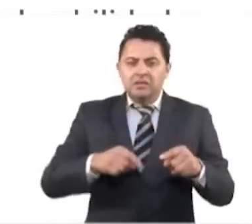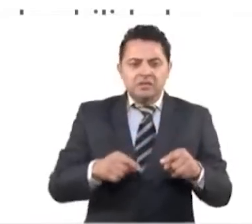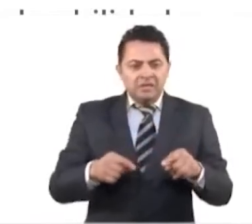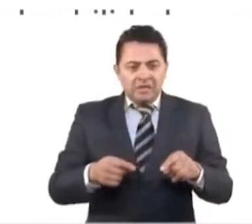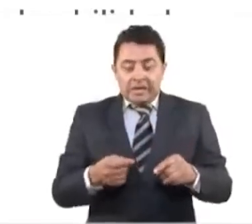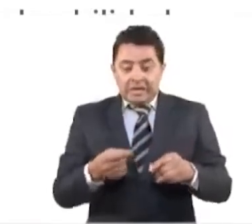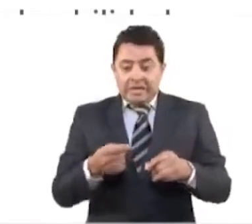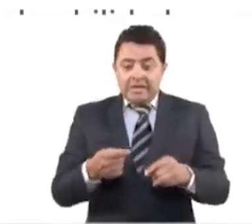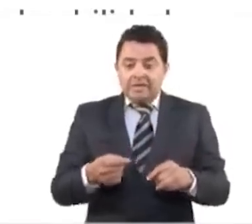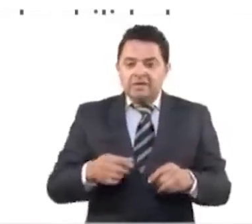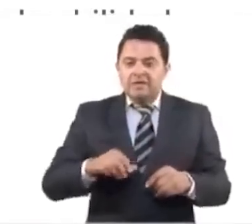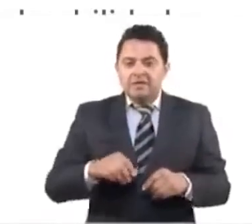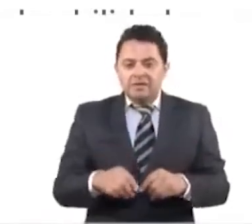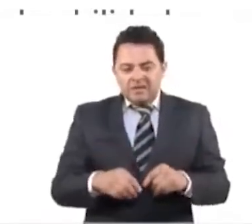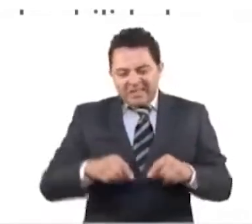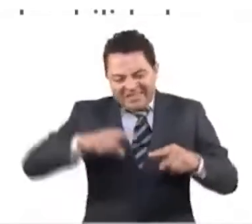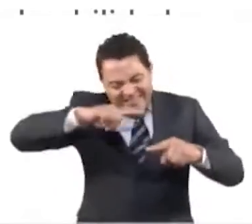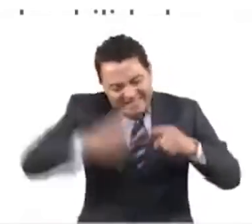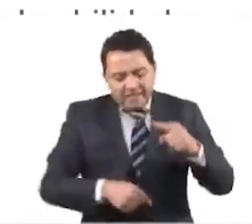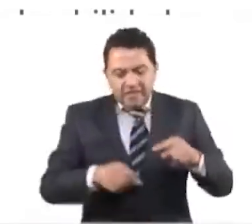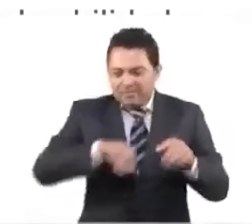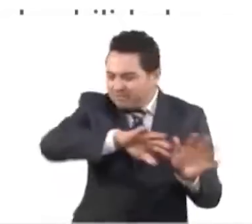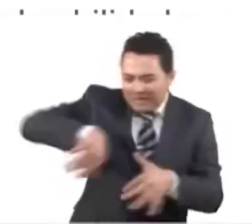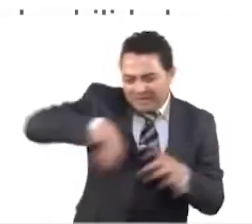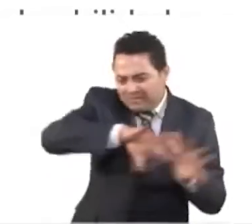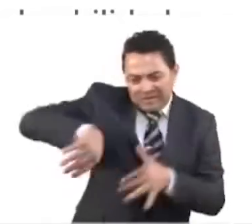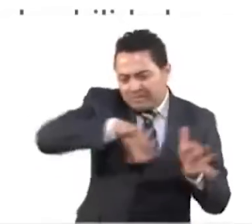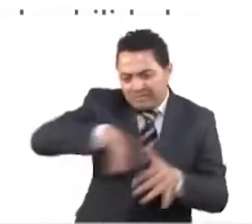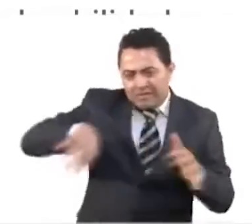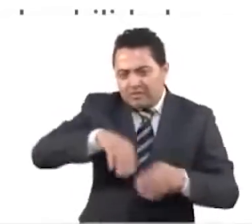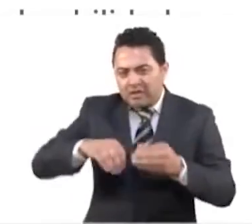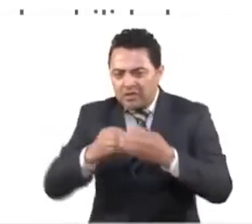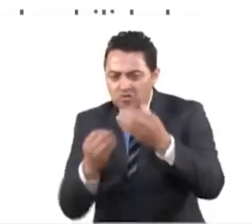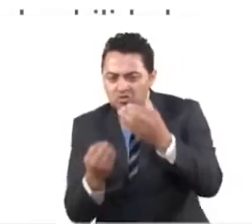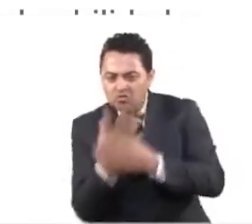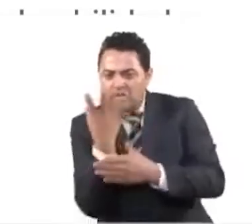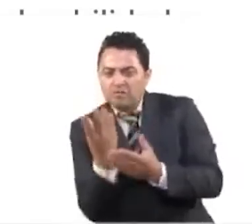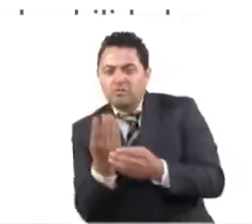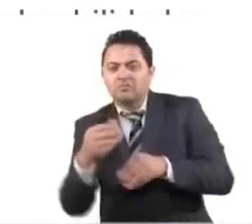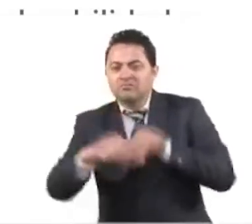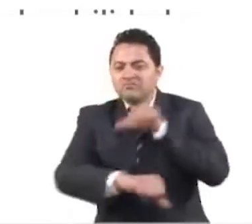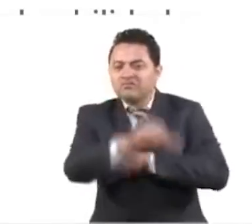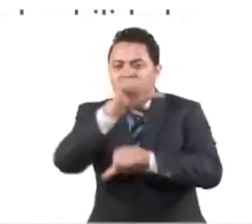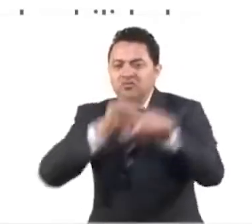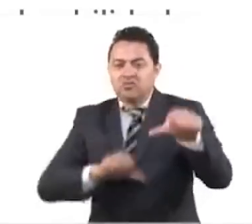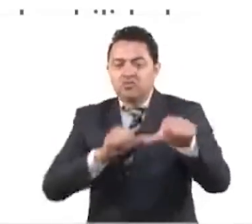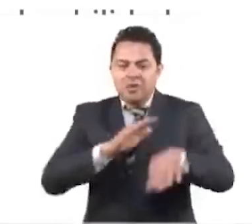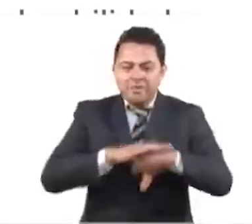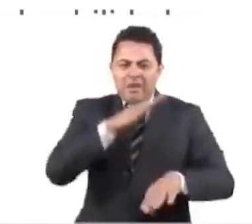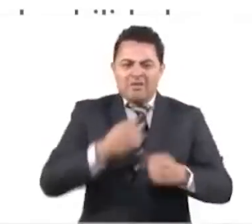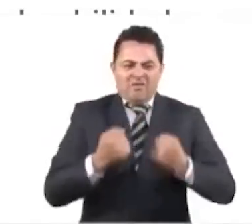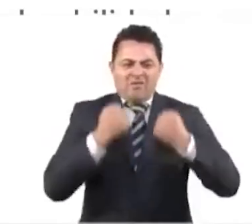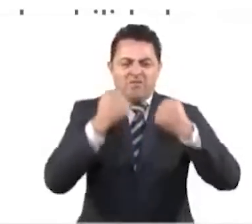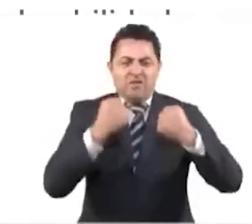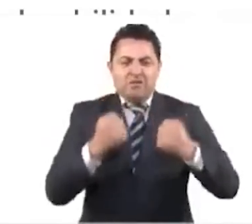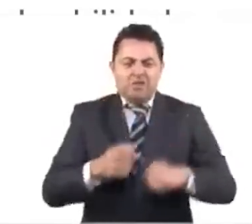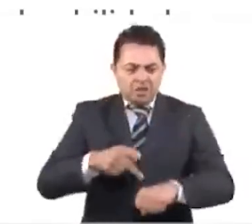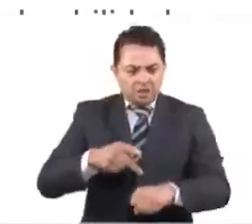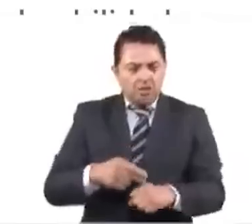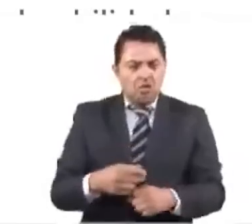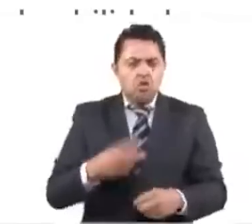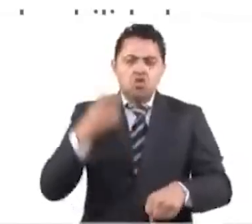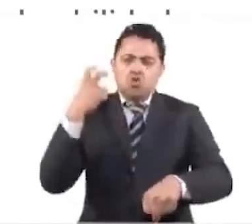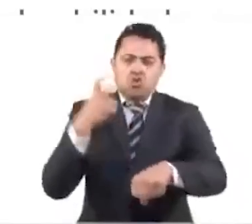anterior. 2,000 metros cúbicos de balasto fueron sustituidos por un balasto de mayor dureza, de